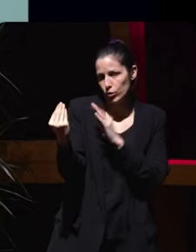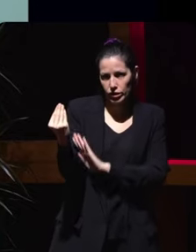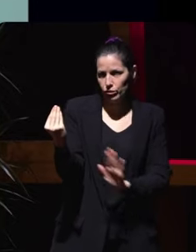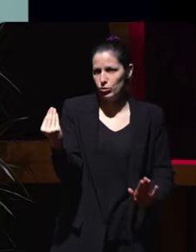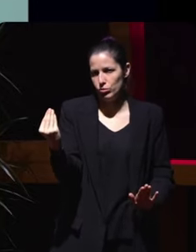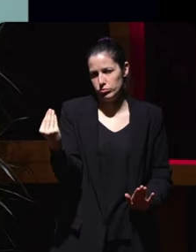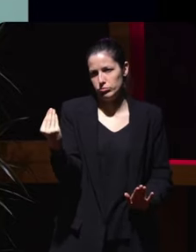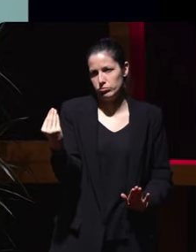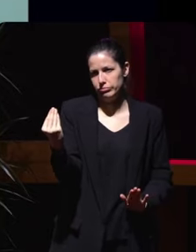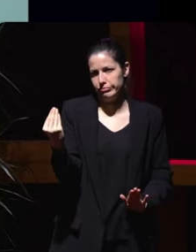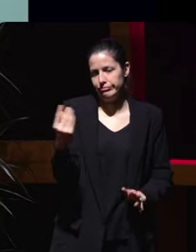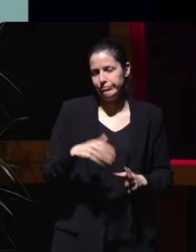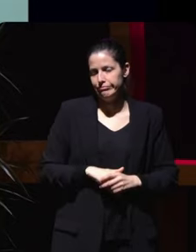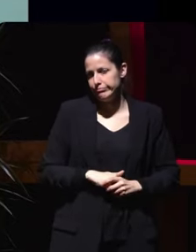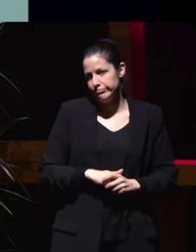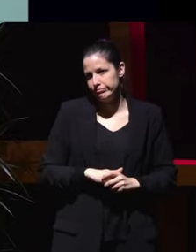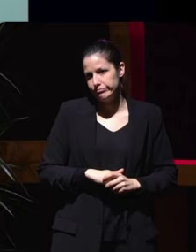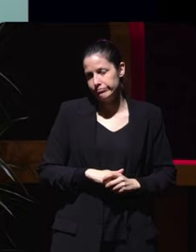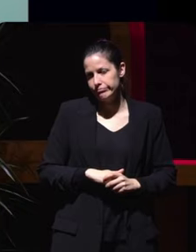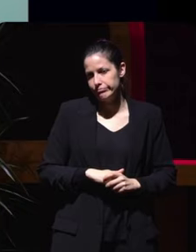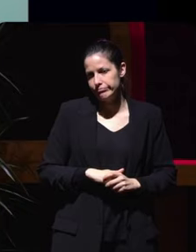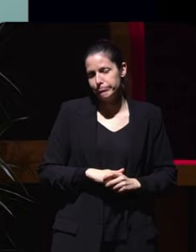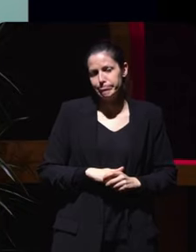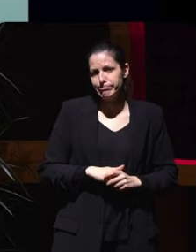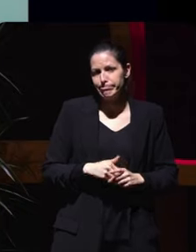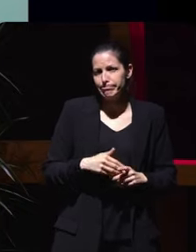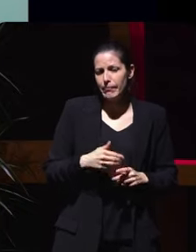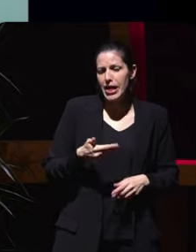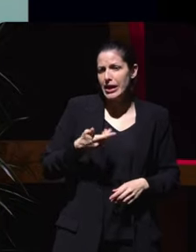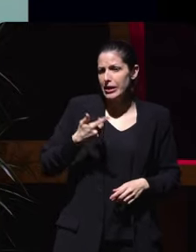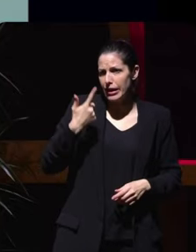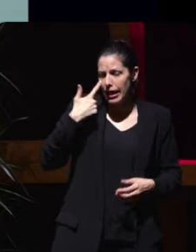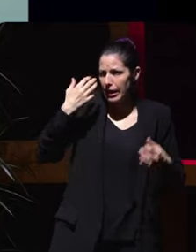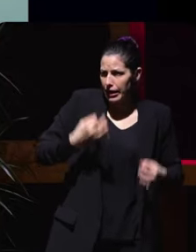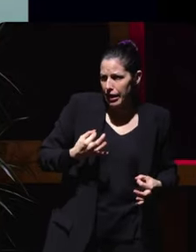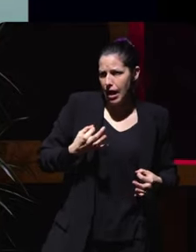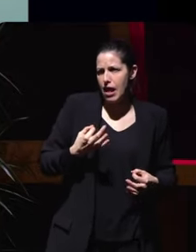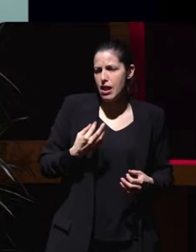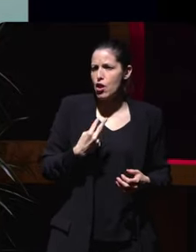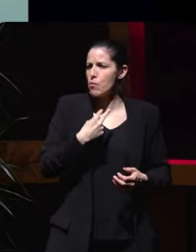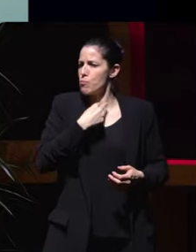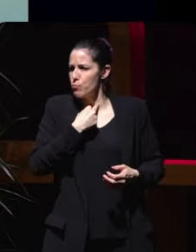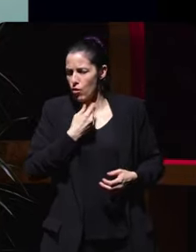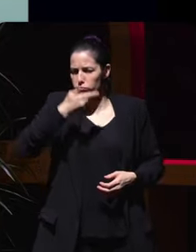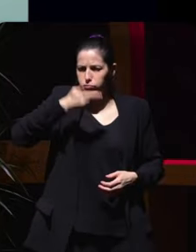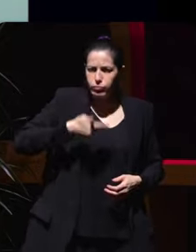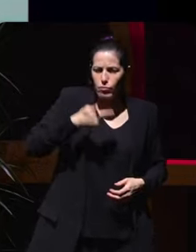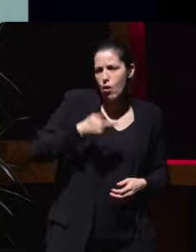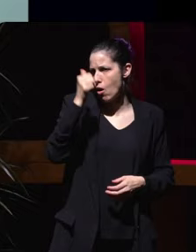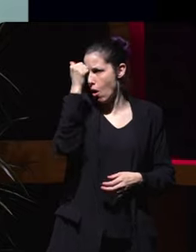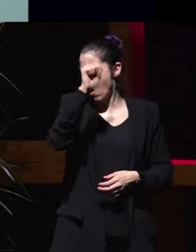de atrezo para las retransmisiones. El peso de la retransmisión suele llevarla un hombre, especialmente en el